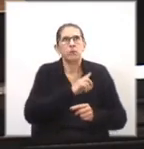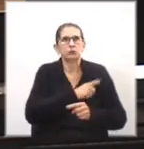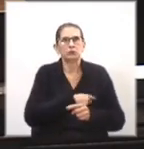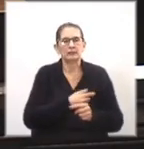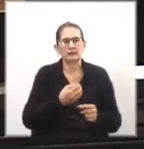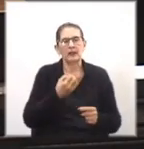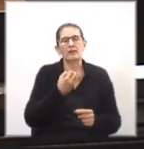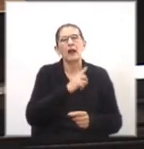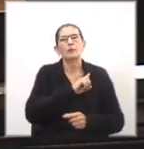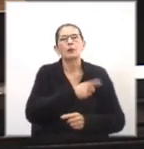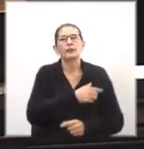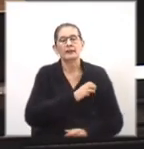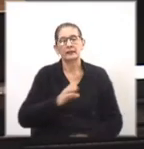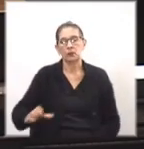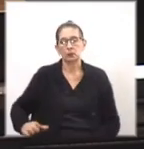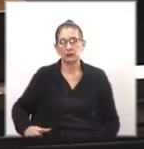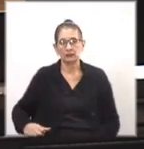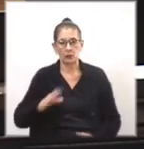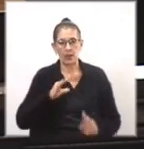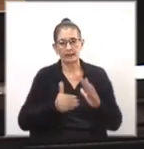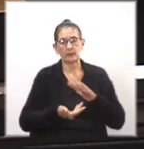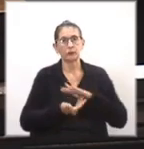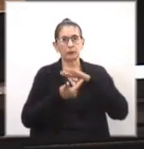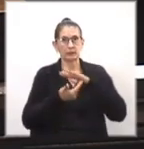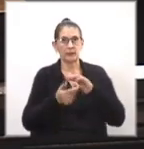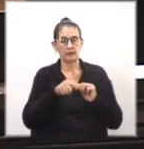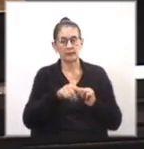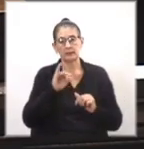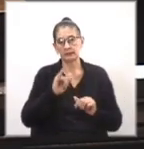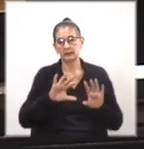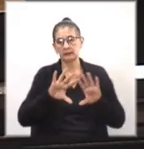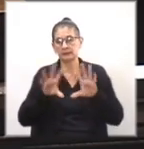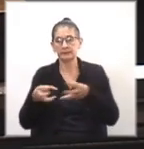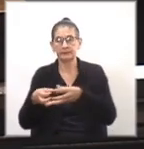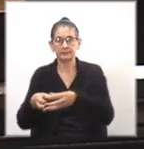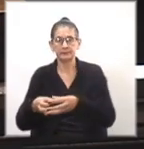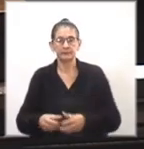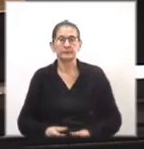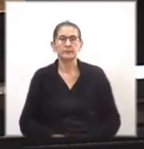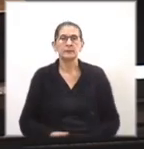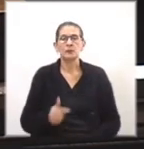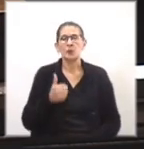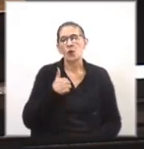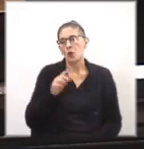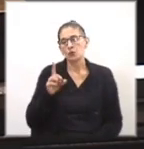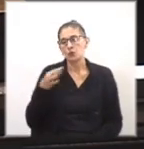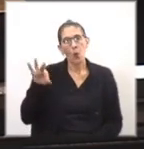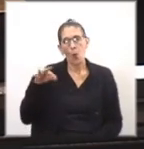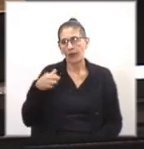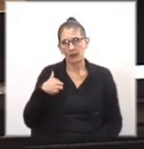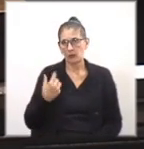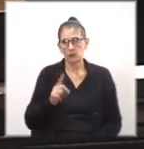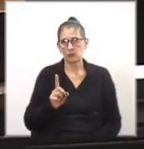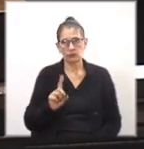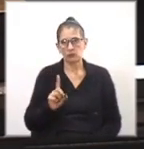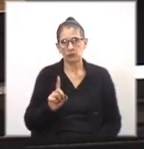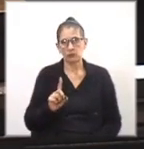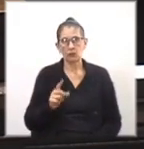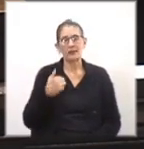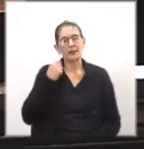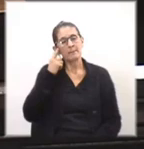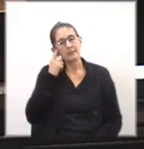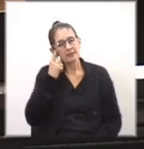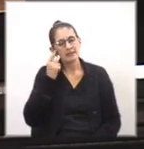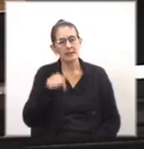Poder Ejecutivo y a su agencia reguladora. No somos los únicos que hemos pensado que